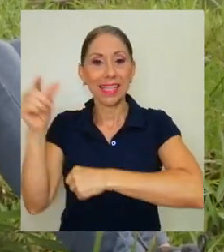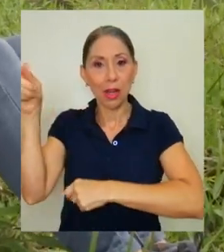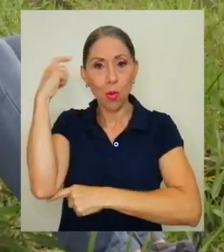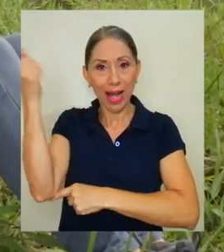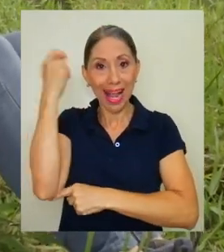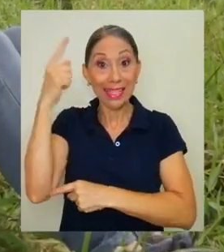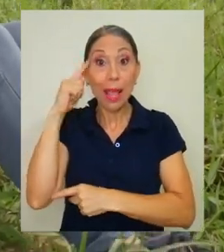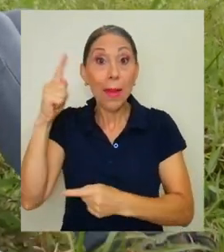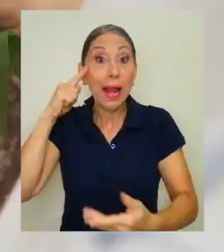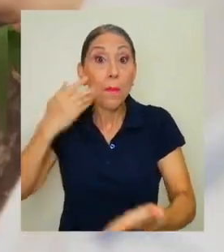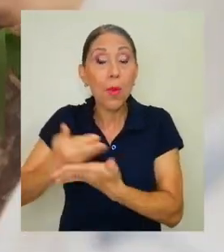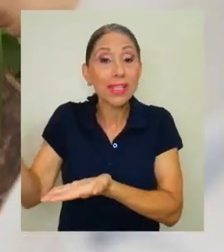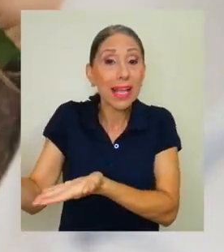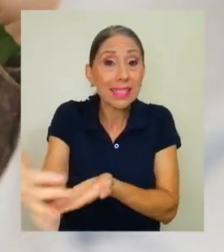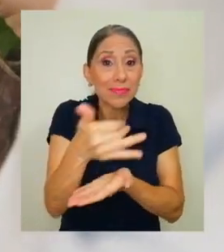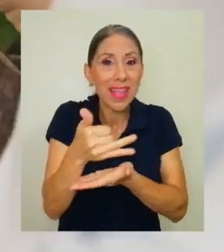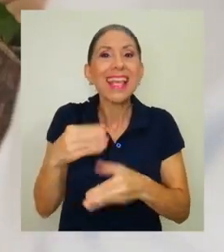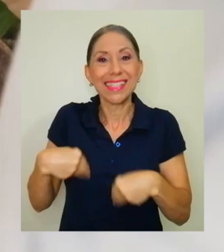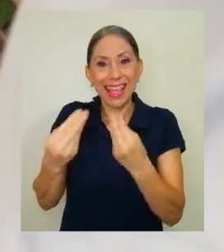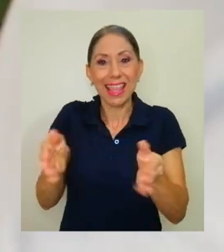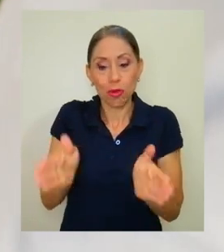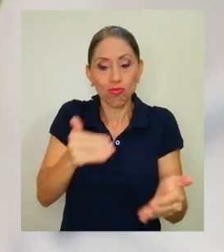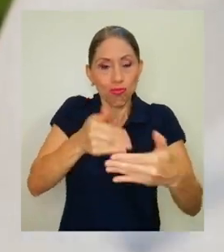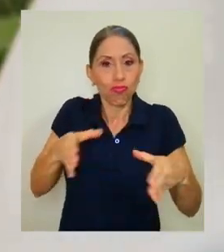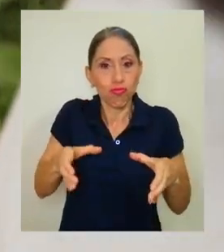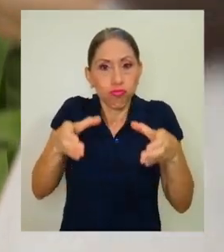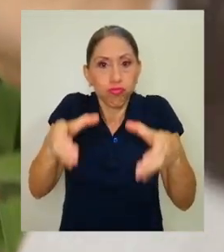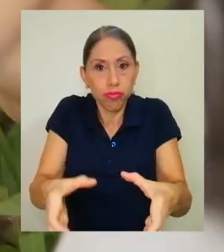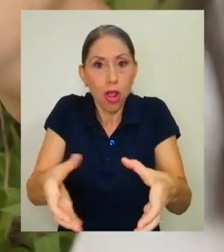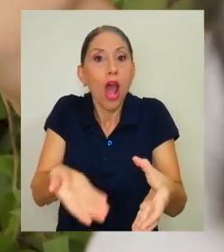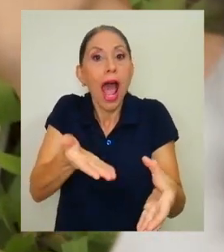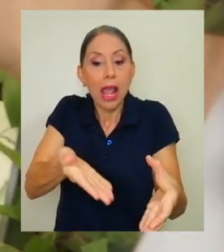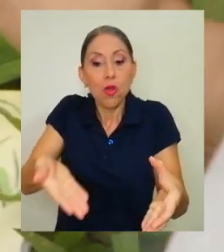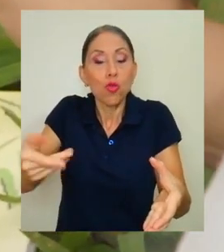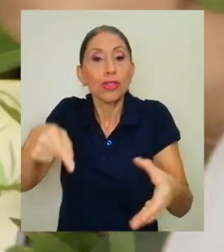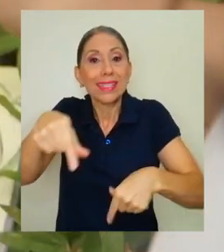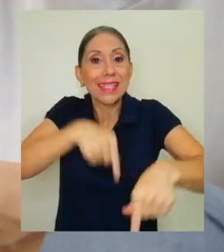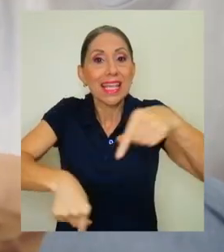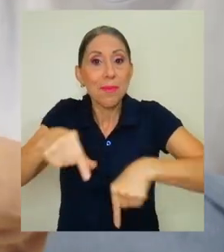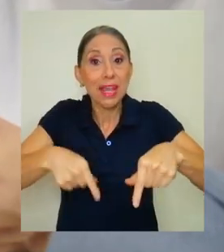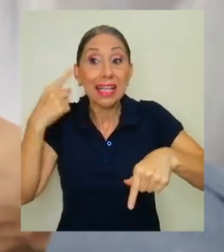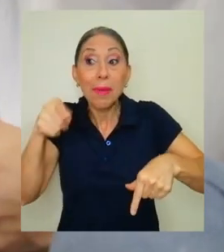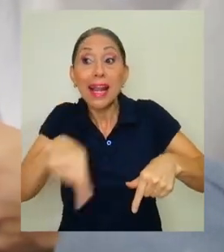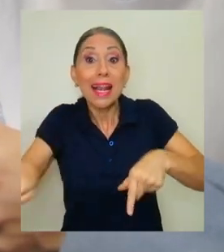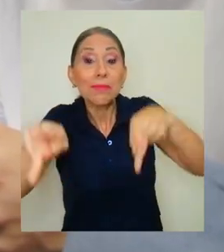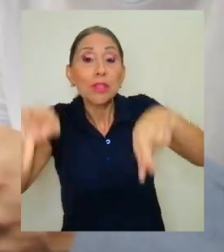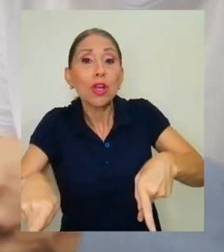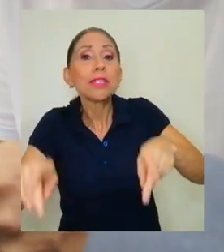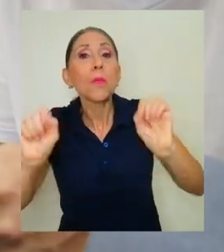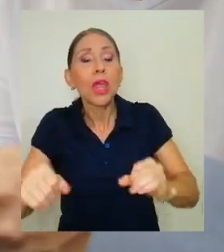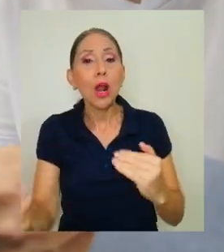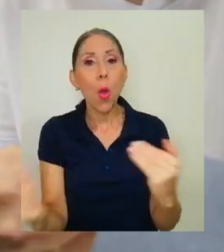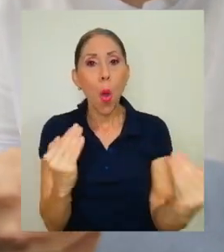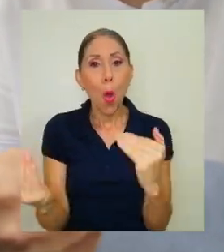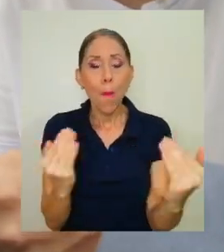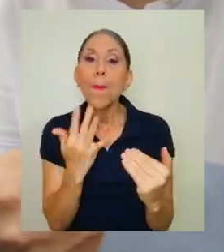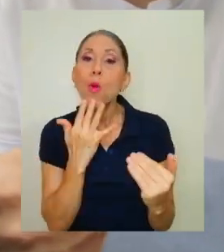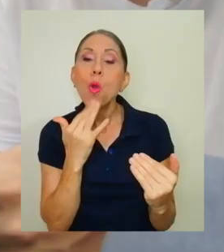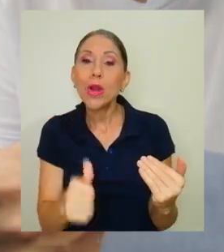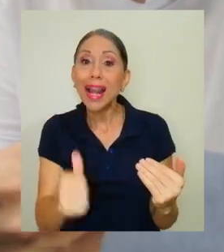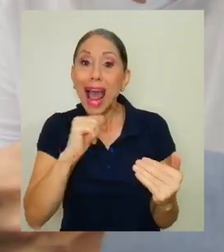las muestras, se repartieron kits que incluían reactivos químicos, los cuales permiten comparar el color del agua con una tabla de